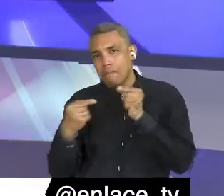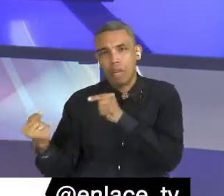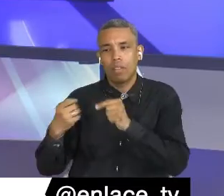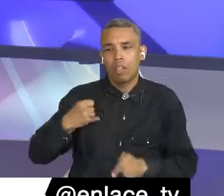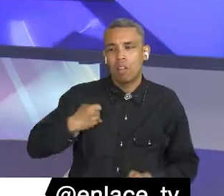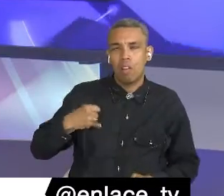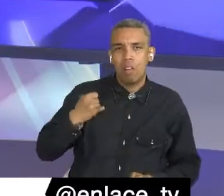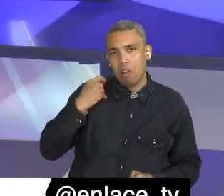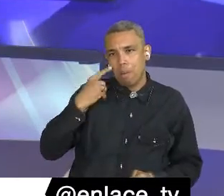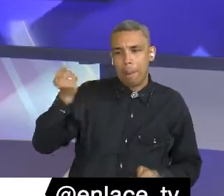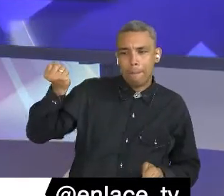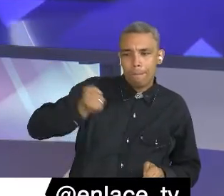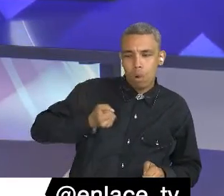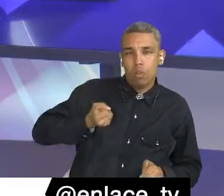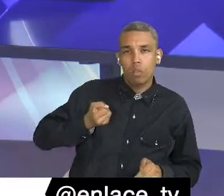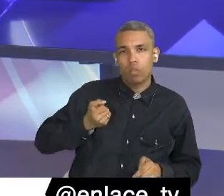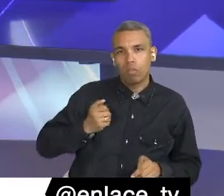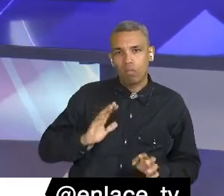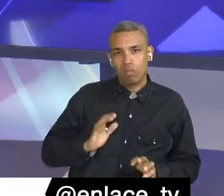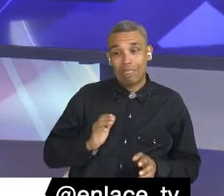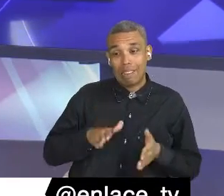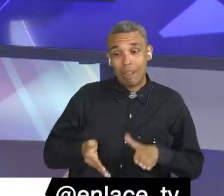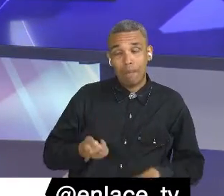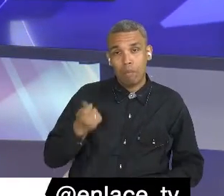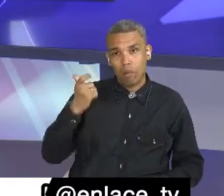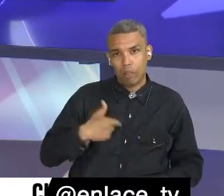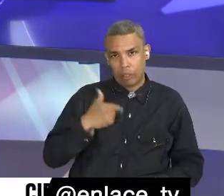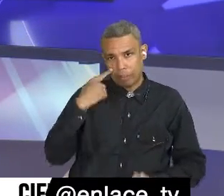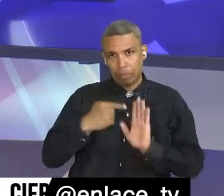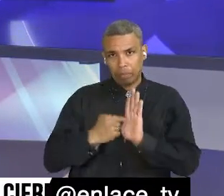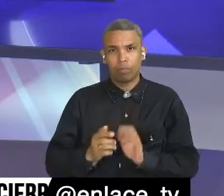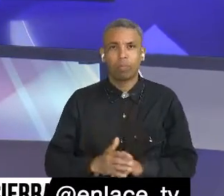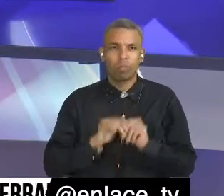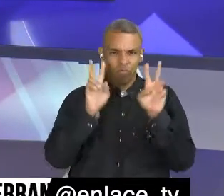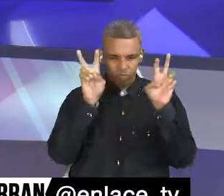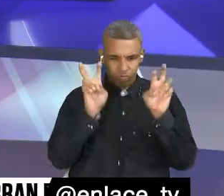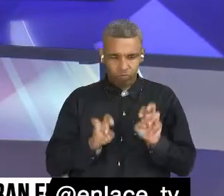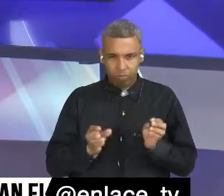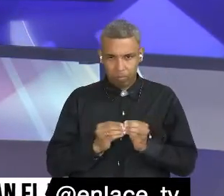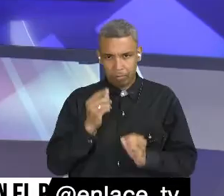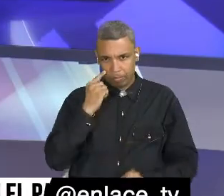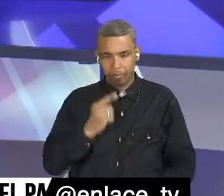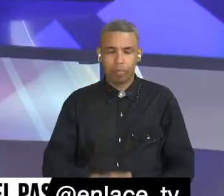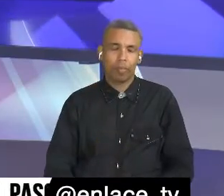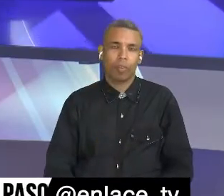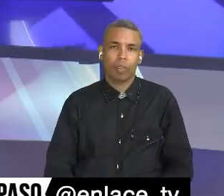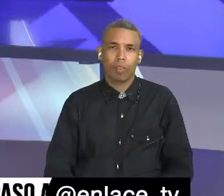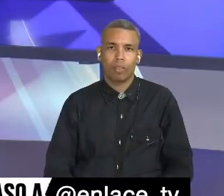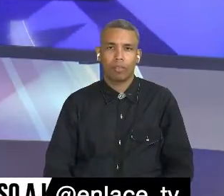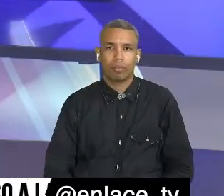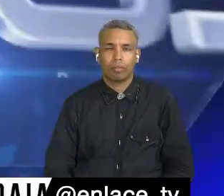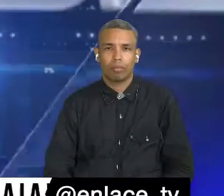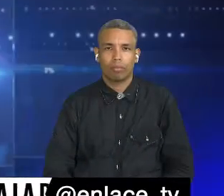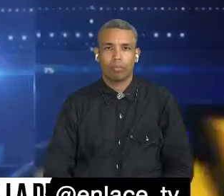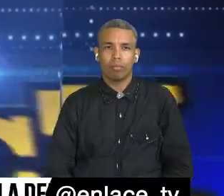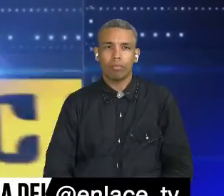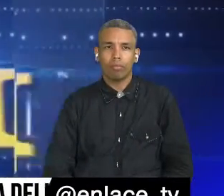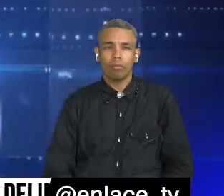A continuación, los hechos más importantes ocurridos en Barranca Bermeja y la región durante las últimas horas.